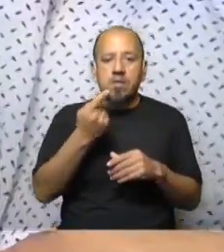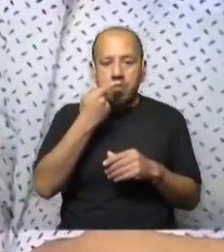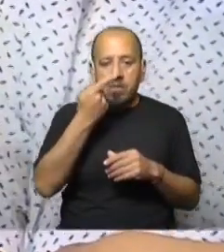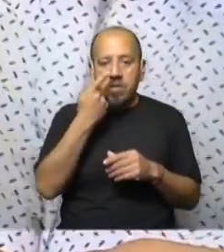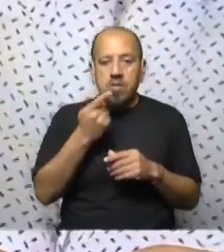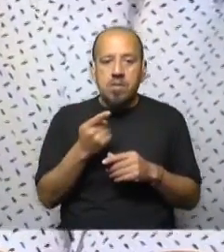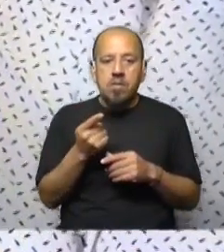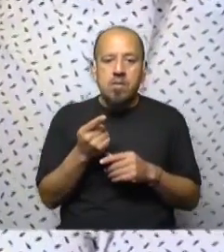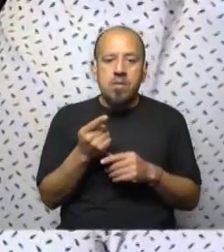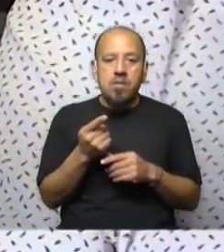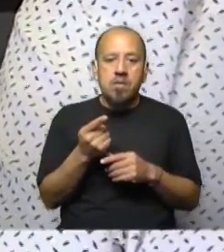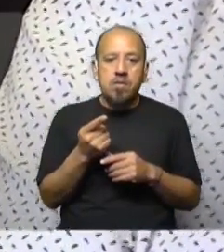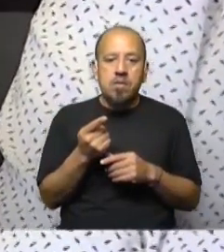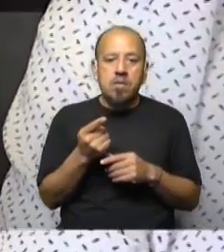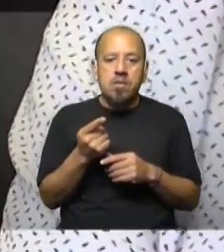Pero